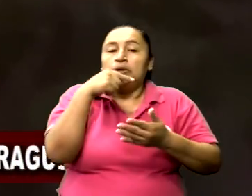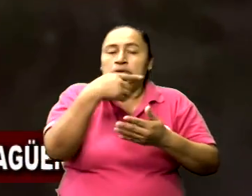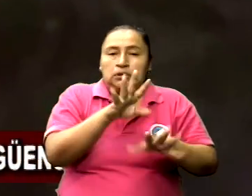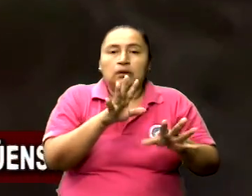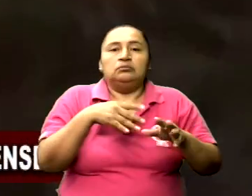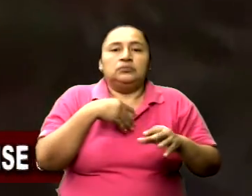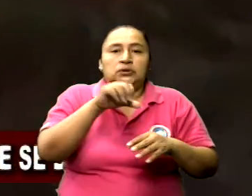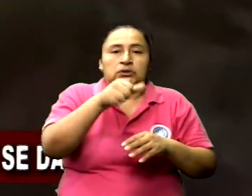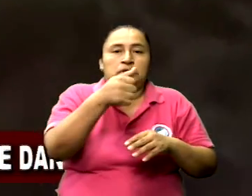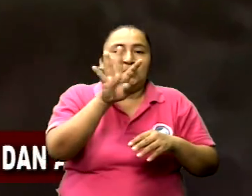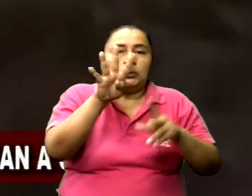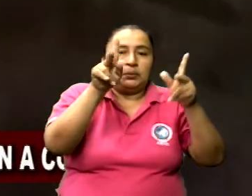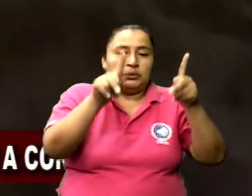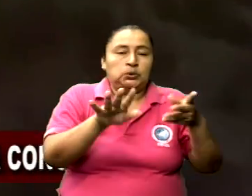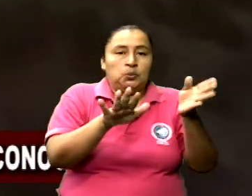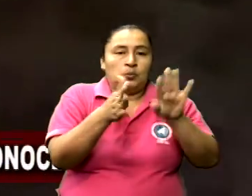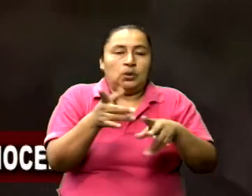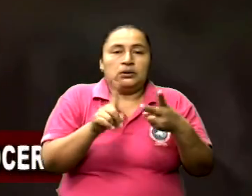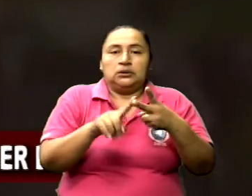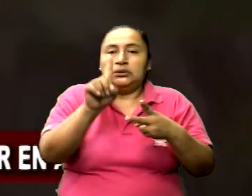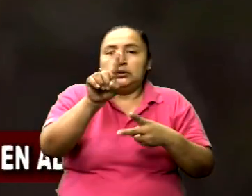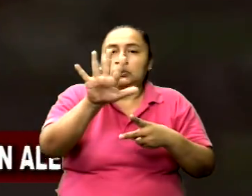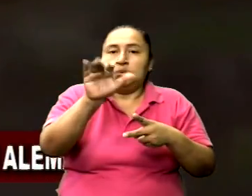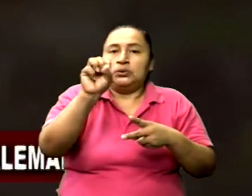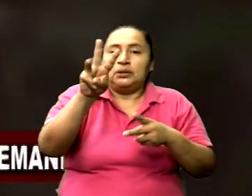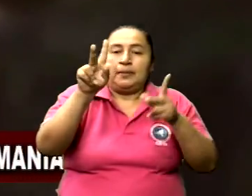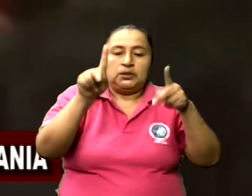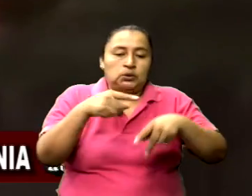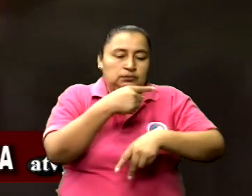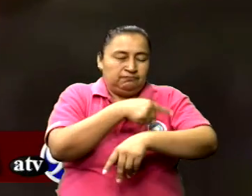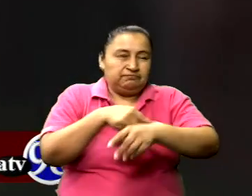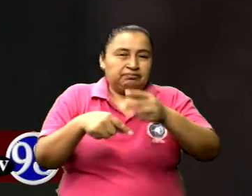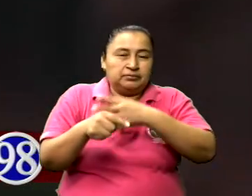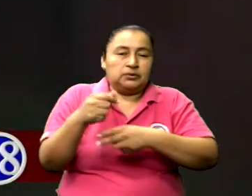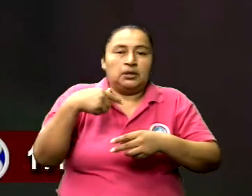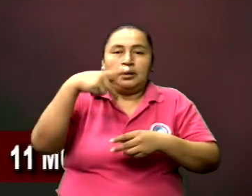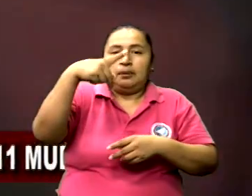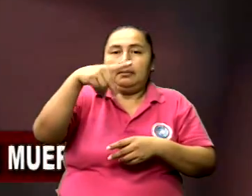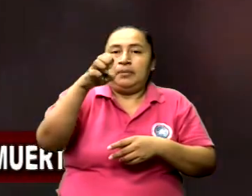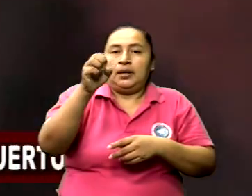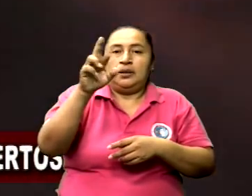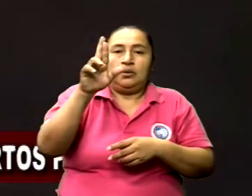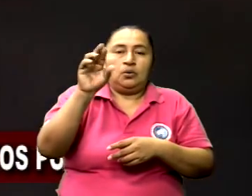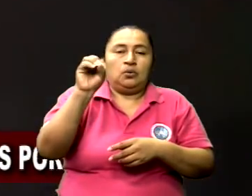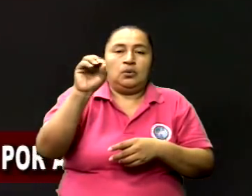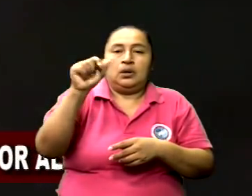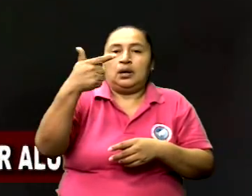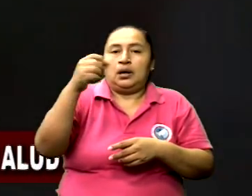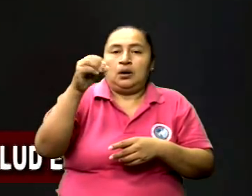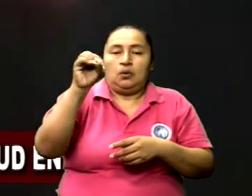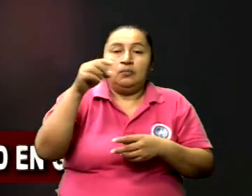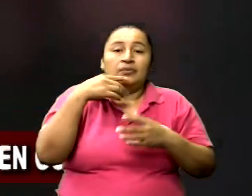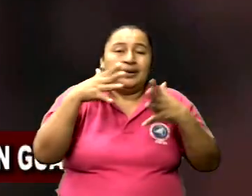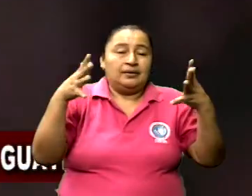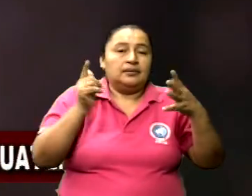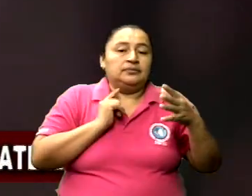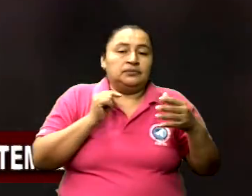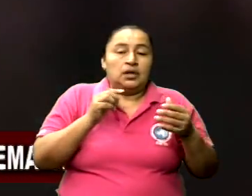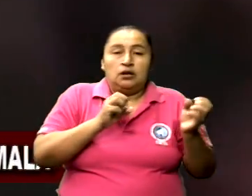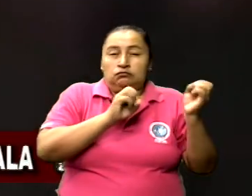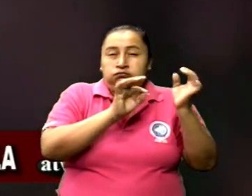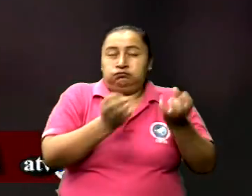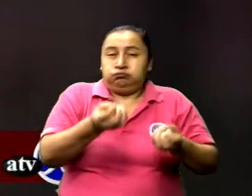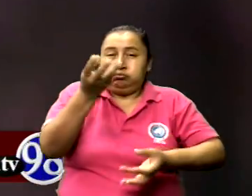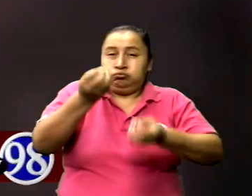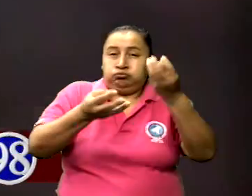resultado 64 muertos y 153 heridos en Pedrogão Grande. Tras el avance de las llamas, han